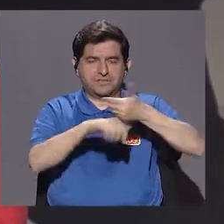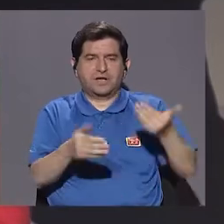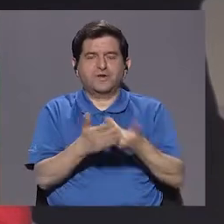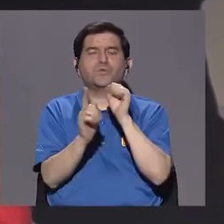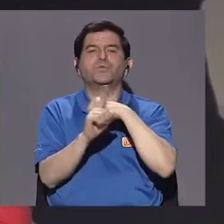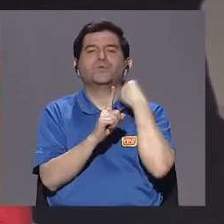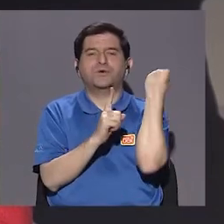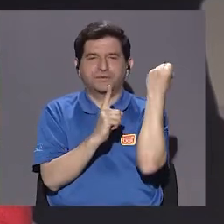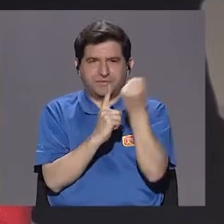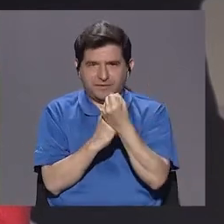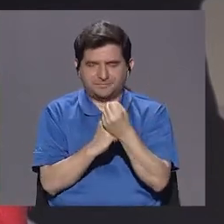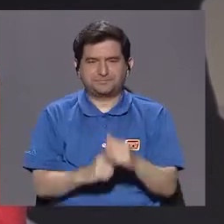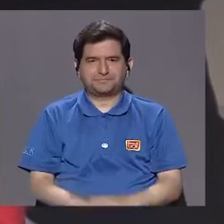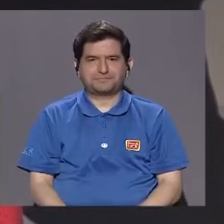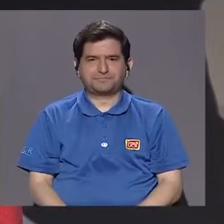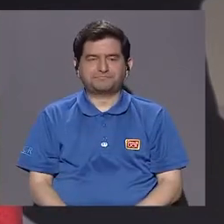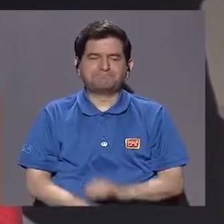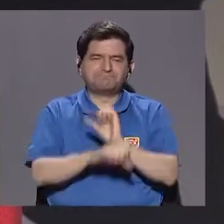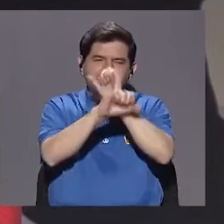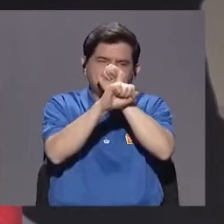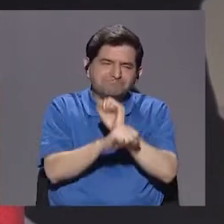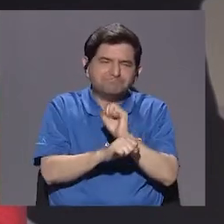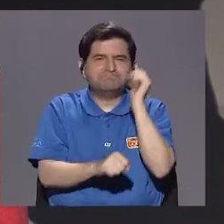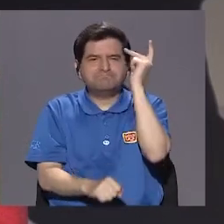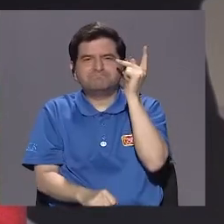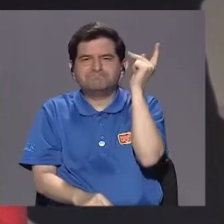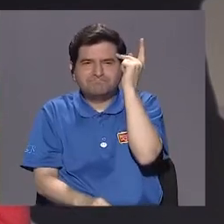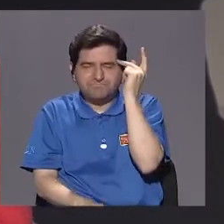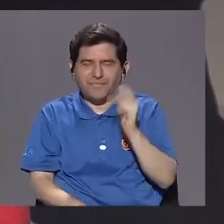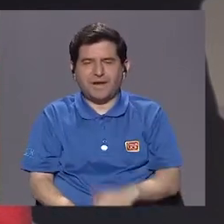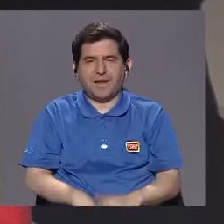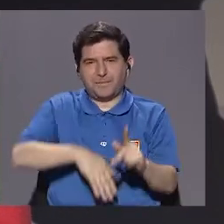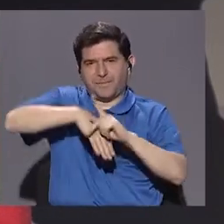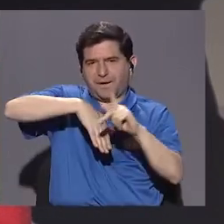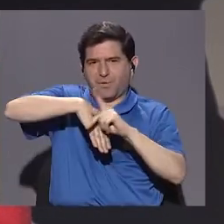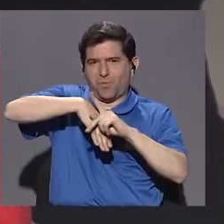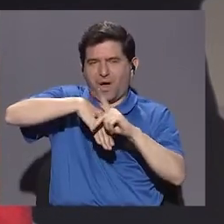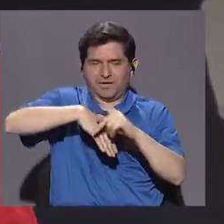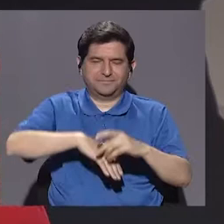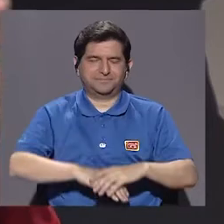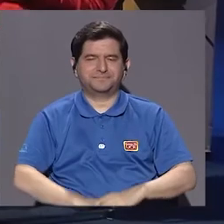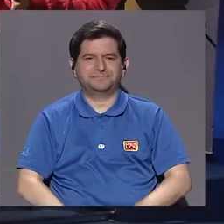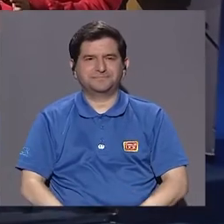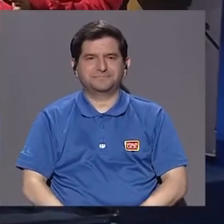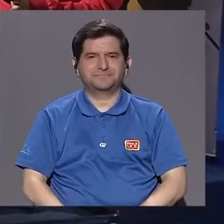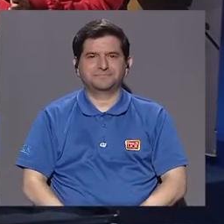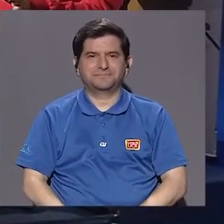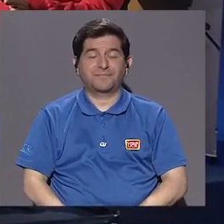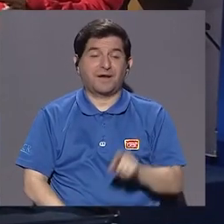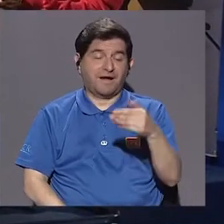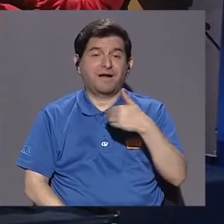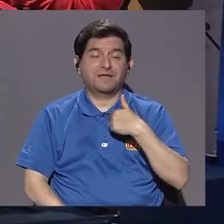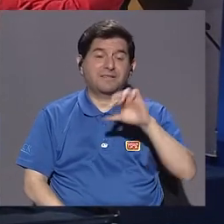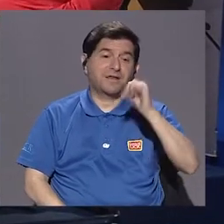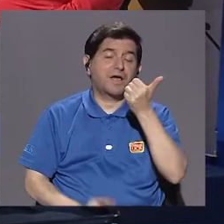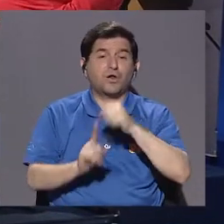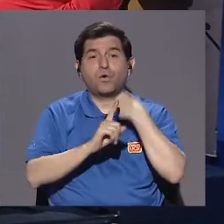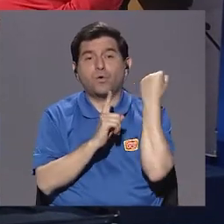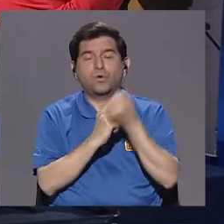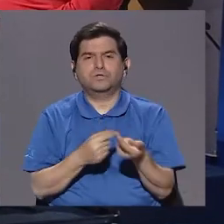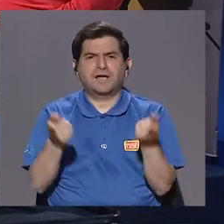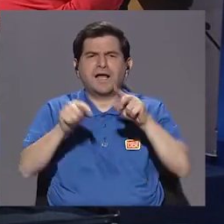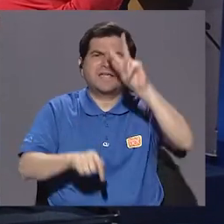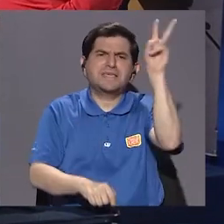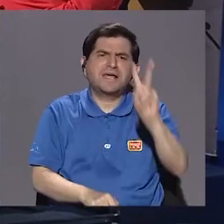situación conservadora política en paraguay entonces ahí tenemos otra situación caso